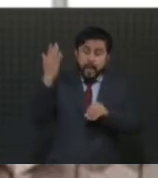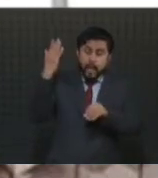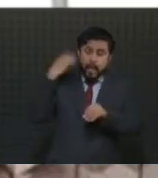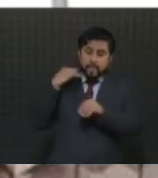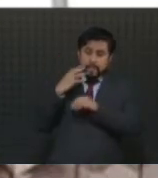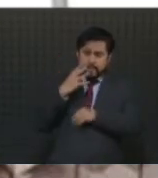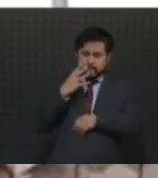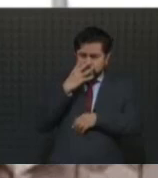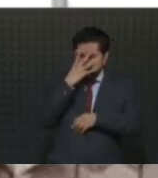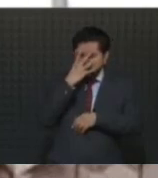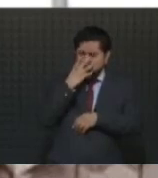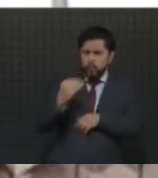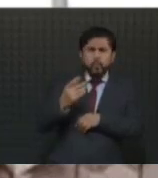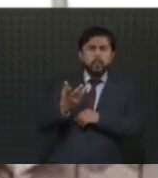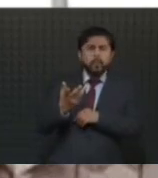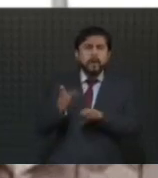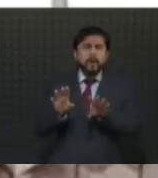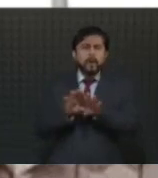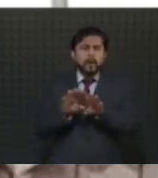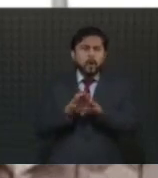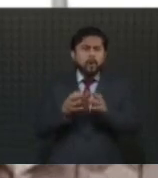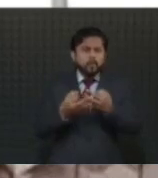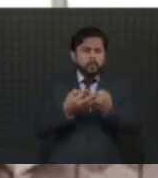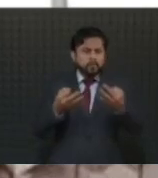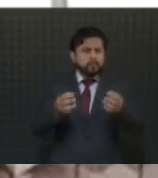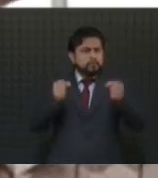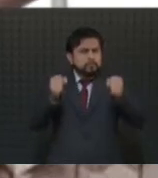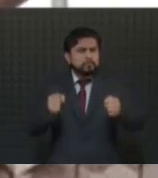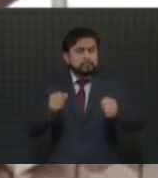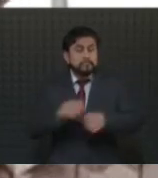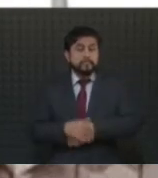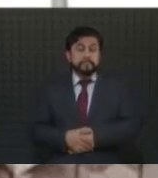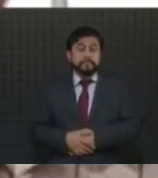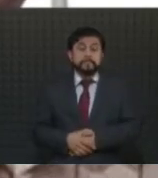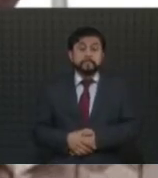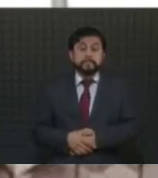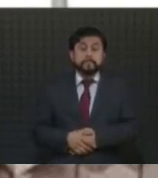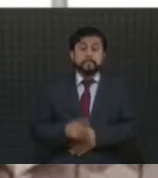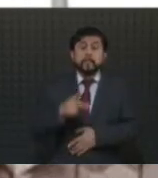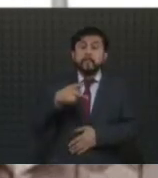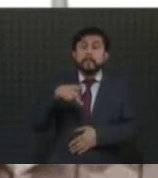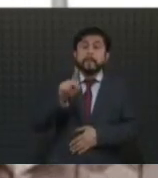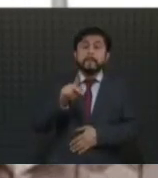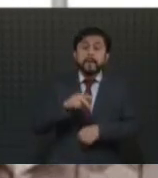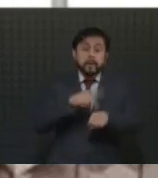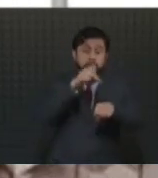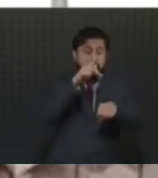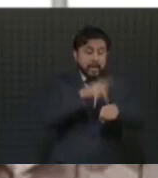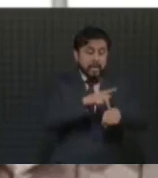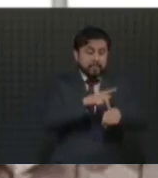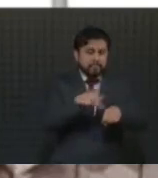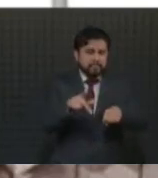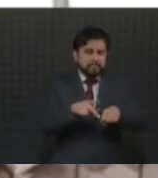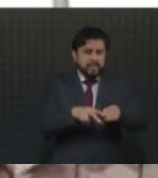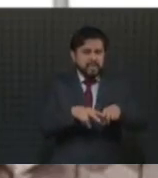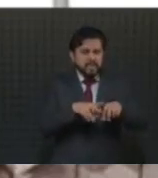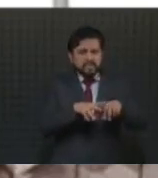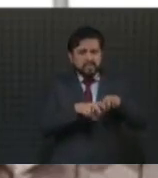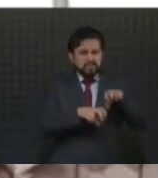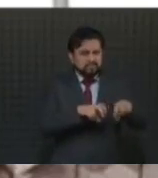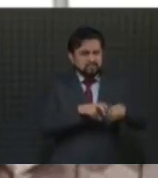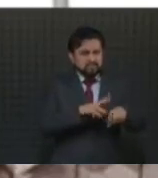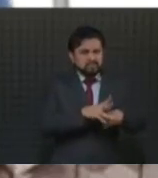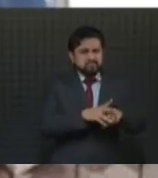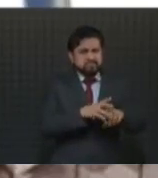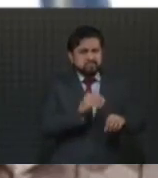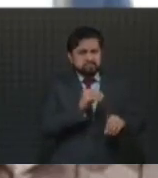digamos, en tierra firme y se movían piedras que se sacaban de este preciso lugar